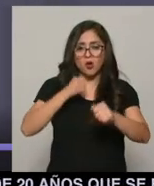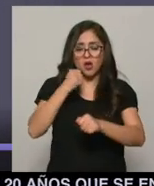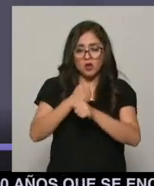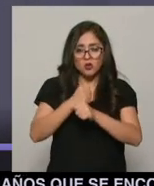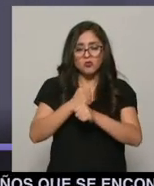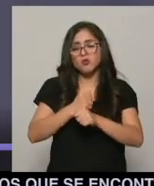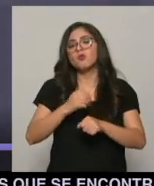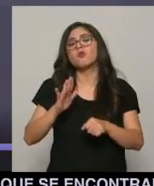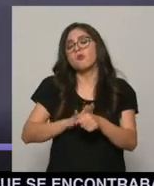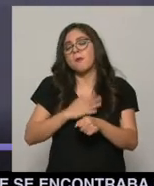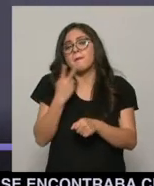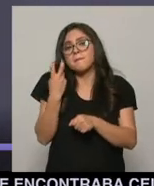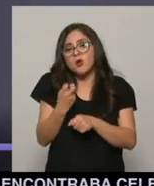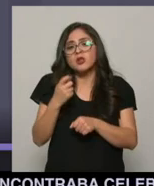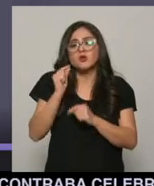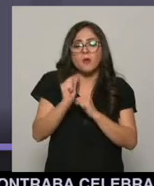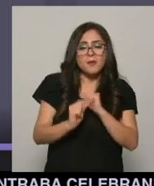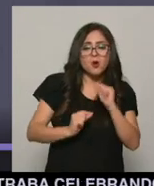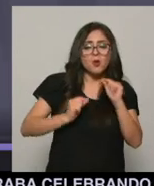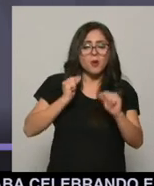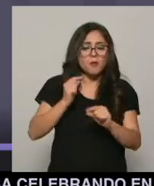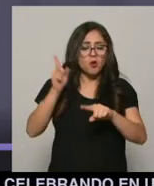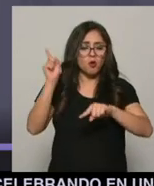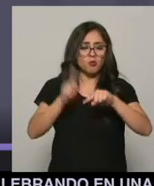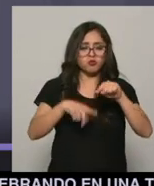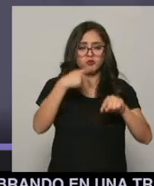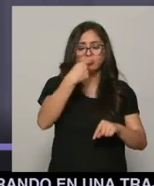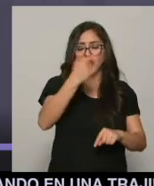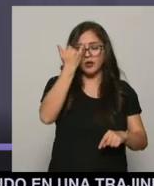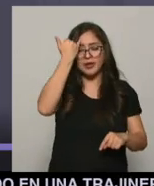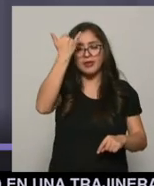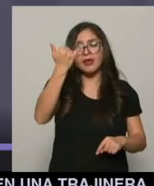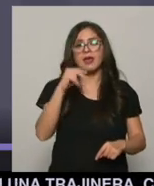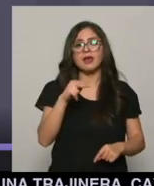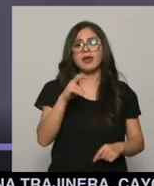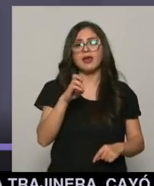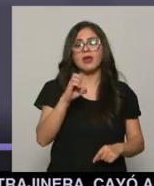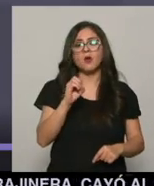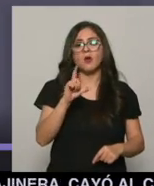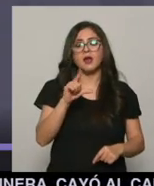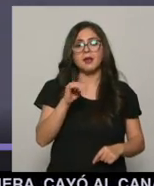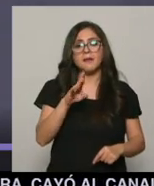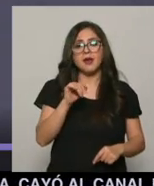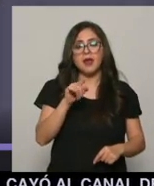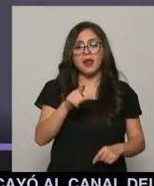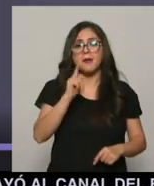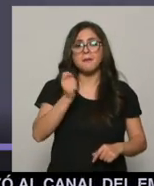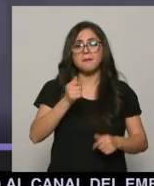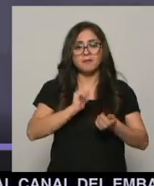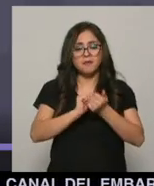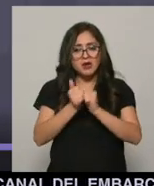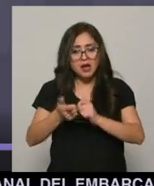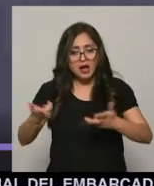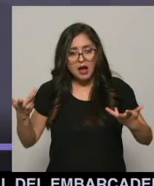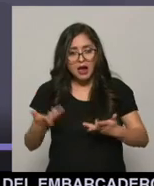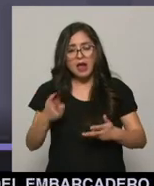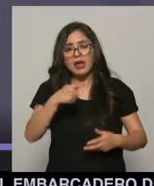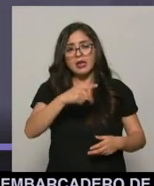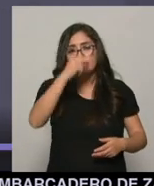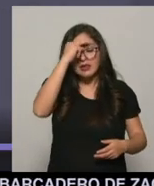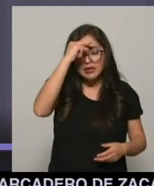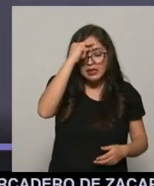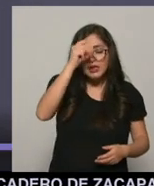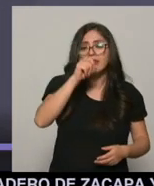Entonces, claro que se ha ido rompiendo la lógica neoliberal, y se ha hecho con inteligencia y con responsabilidad, porque